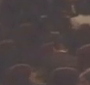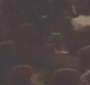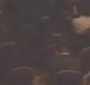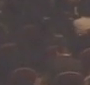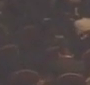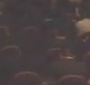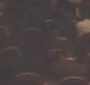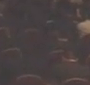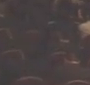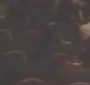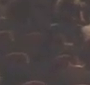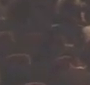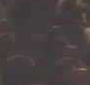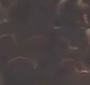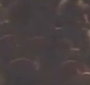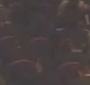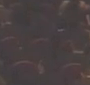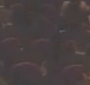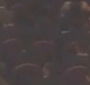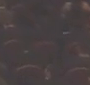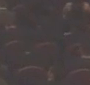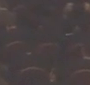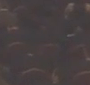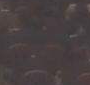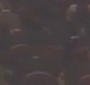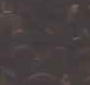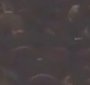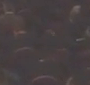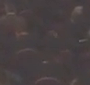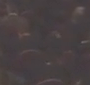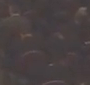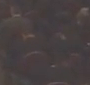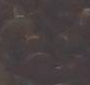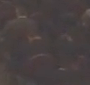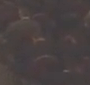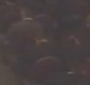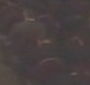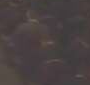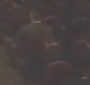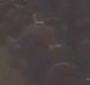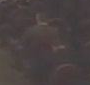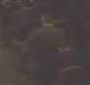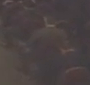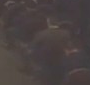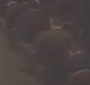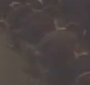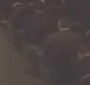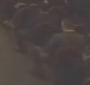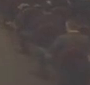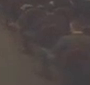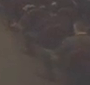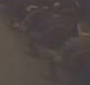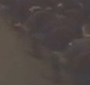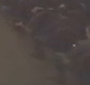así como también a las niñas y niños integrantes del coro de la Escuela Primaria Bilingüe Licenciado Benito Juárez de